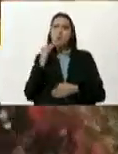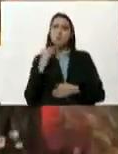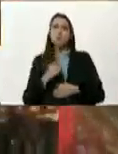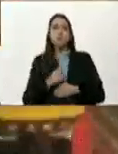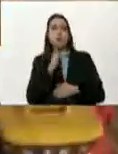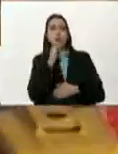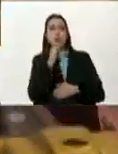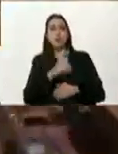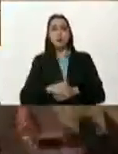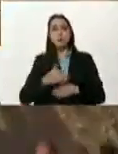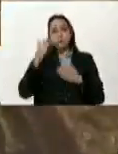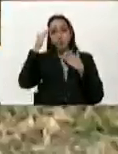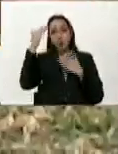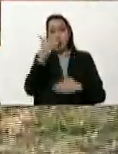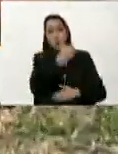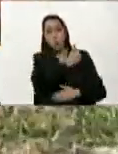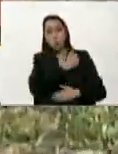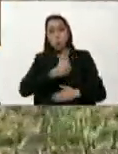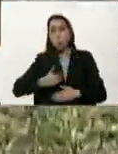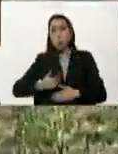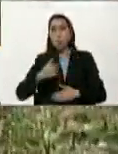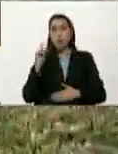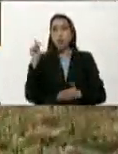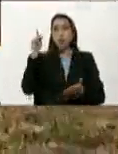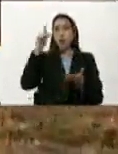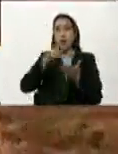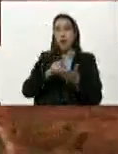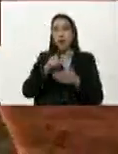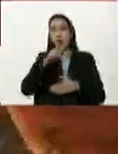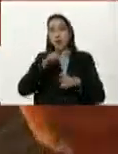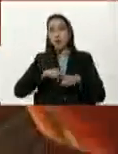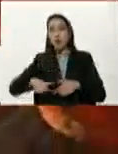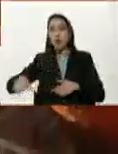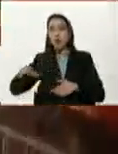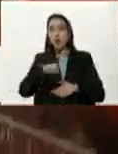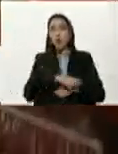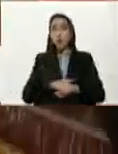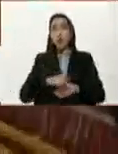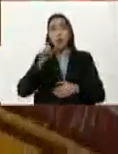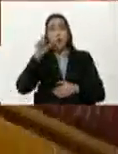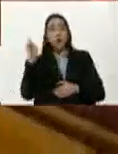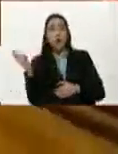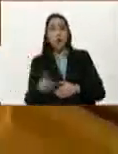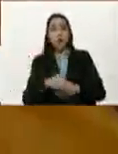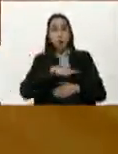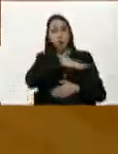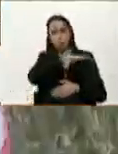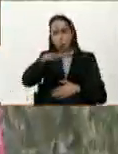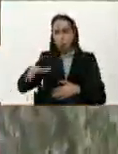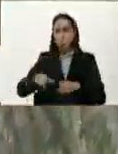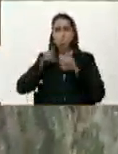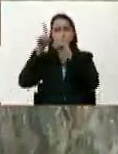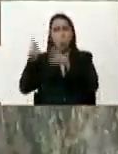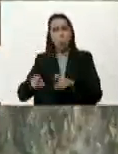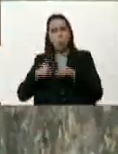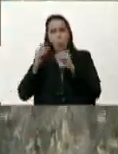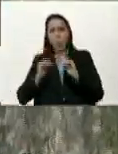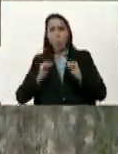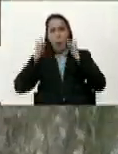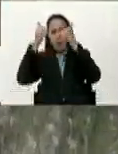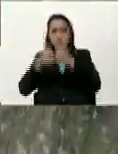saludo presidente desde aquí el municipio mellado en esta gran extensión de 100 va dando inicio a la cosecha